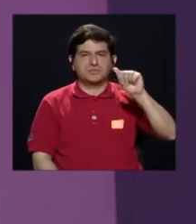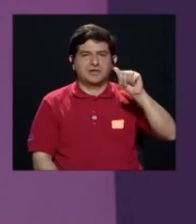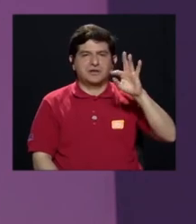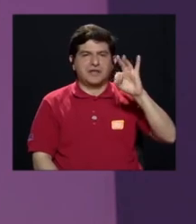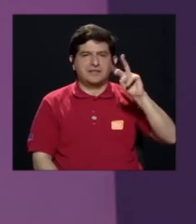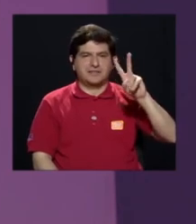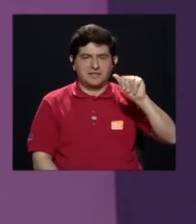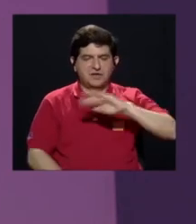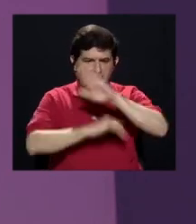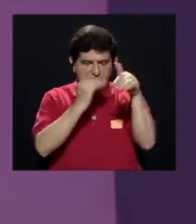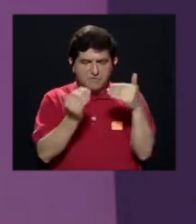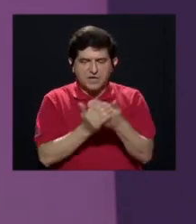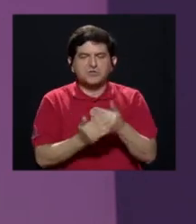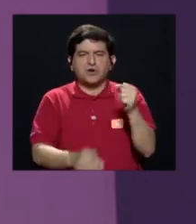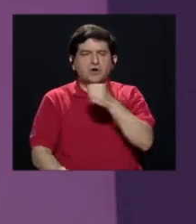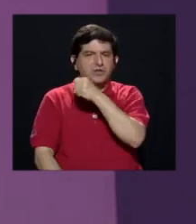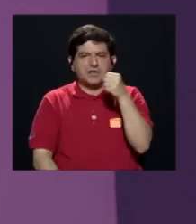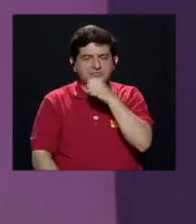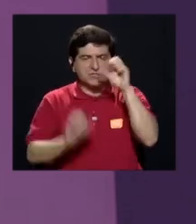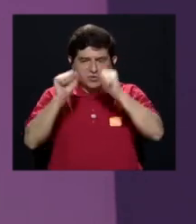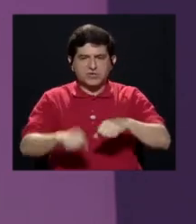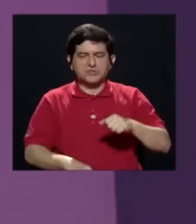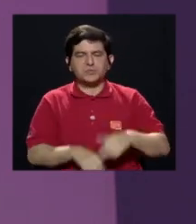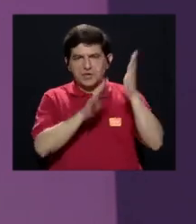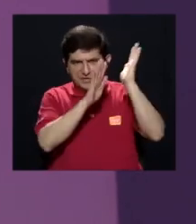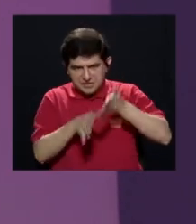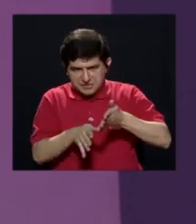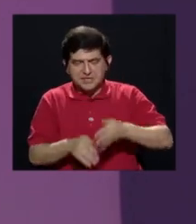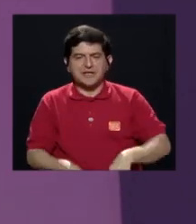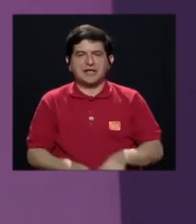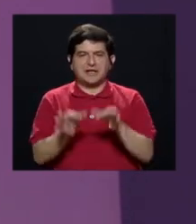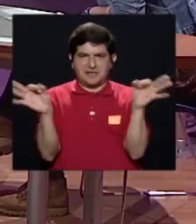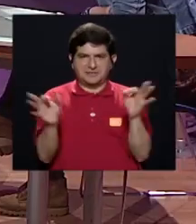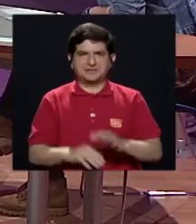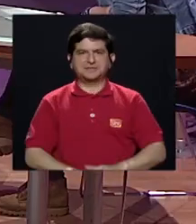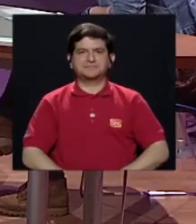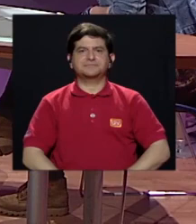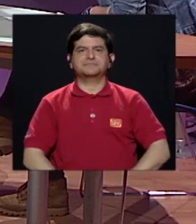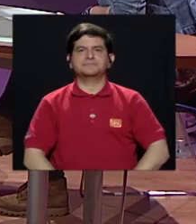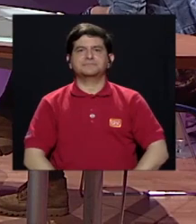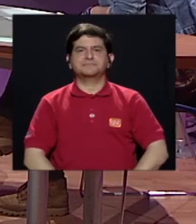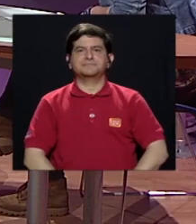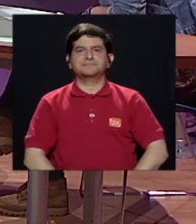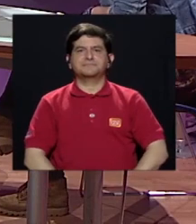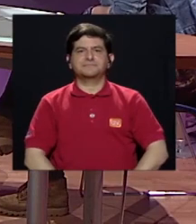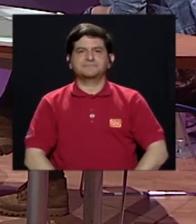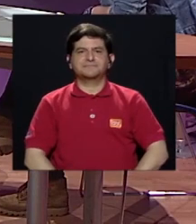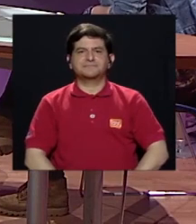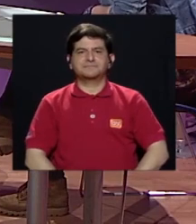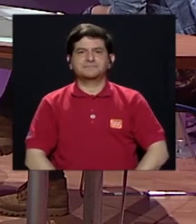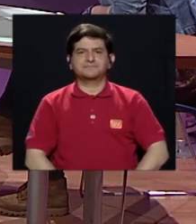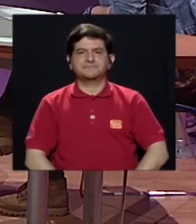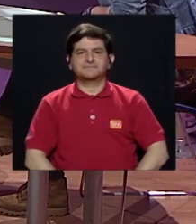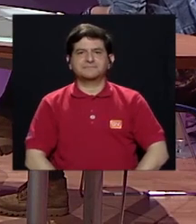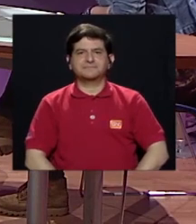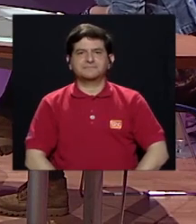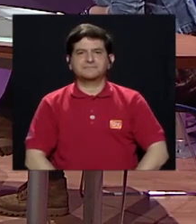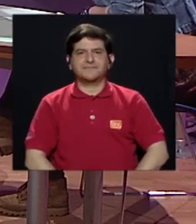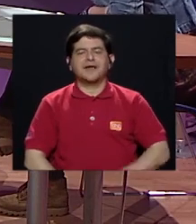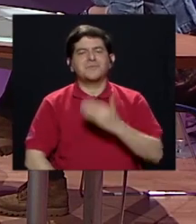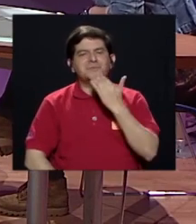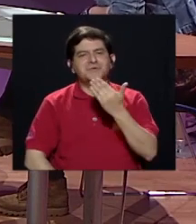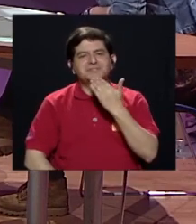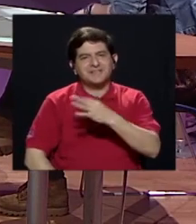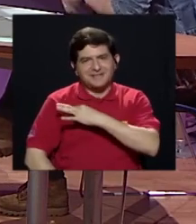descargar todas las canciones de manera gratuita. Entonces, bueno, esta canción para celebrar este programa. Primero, muchas gracias